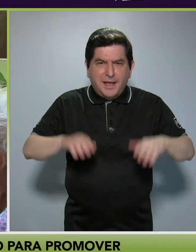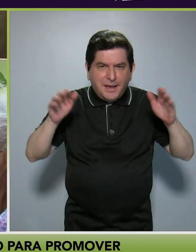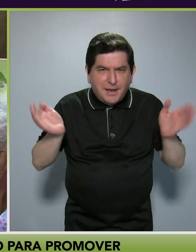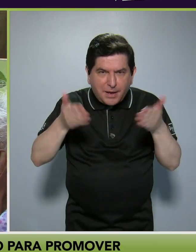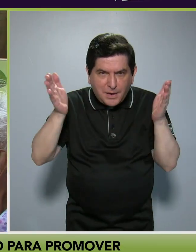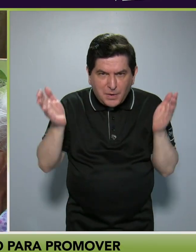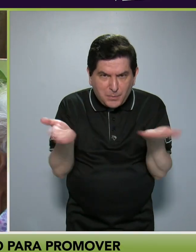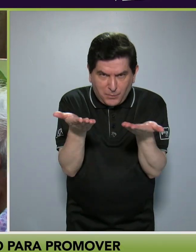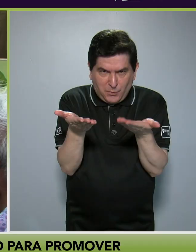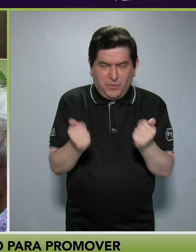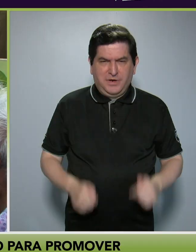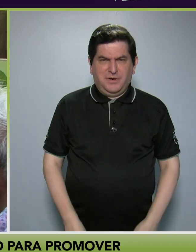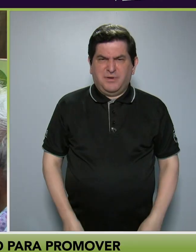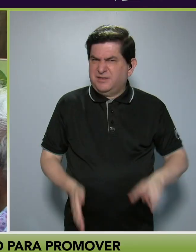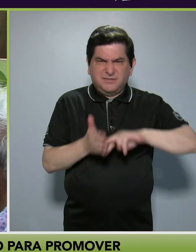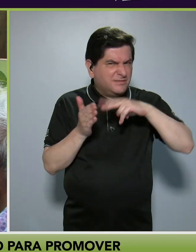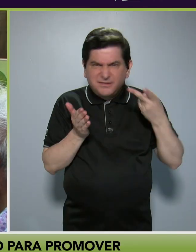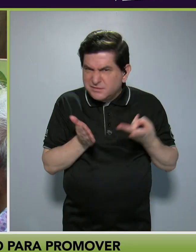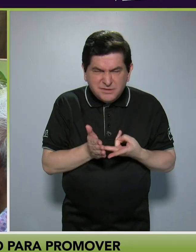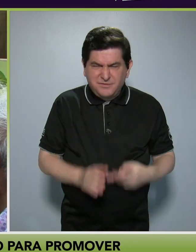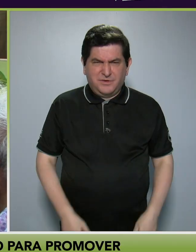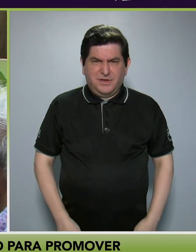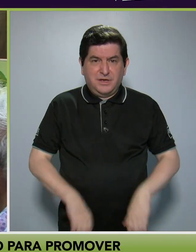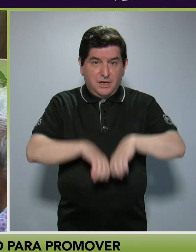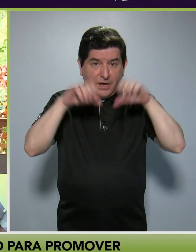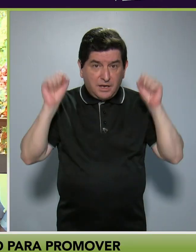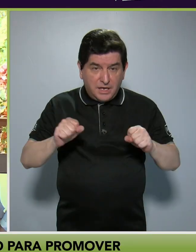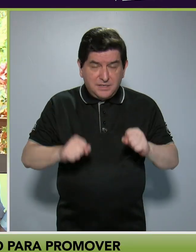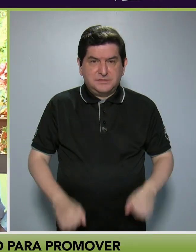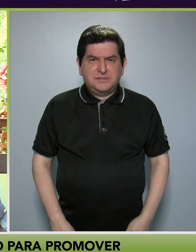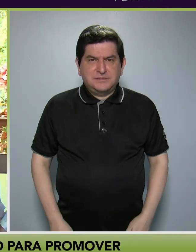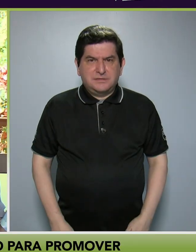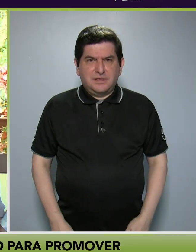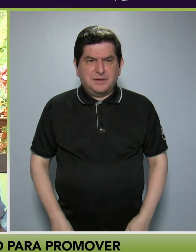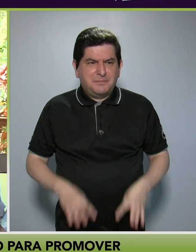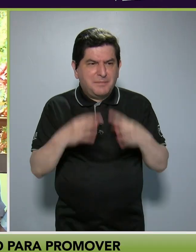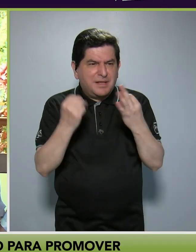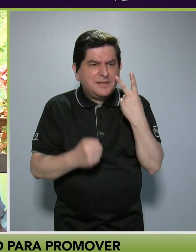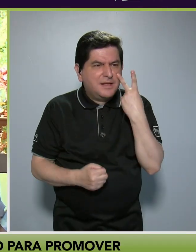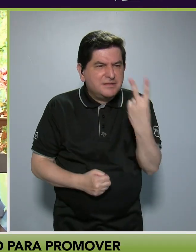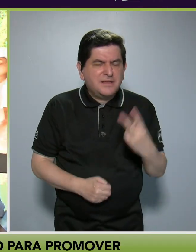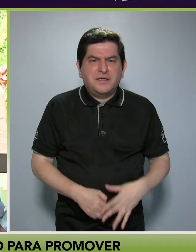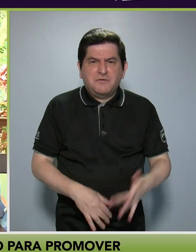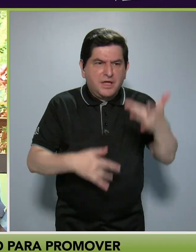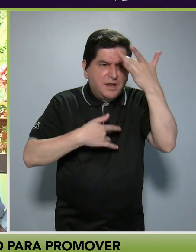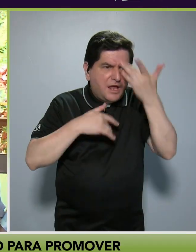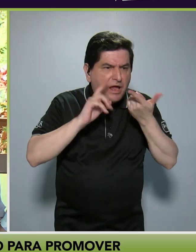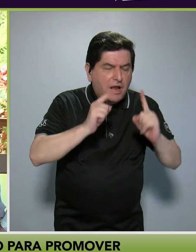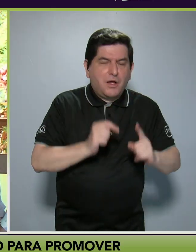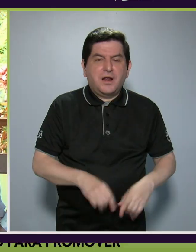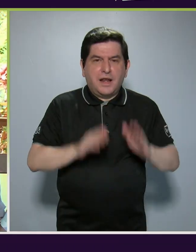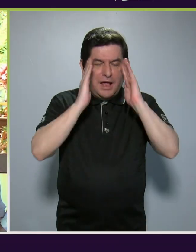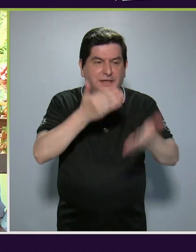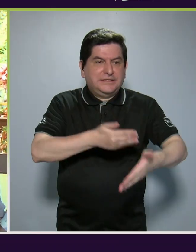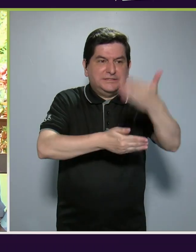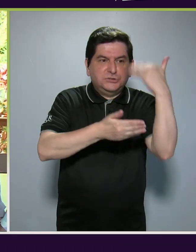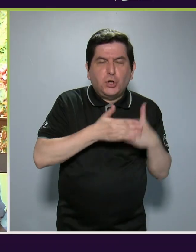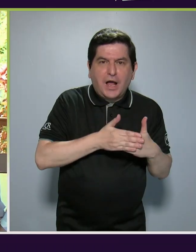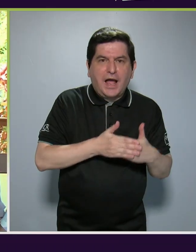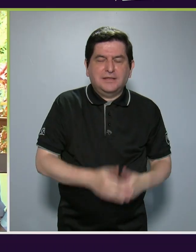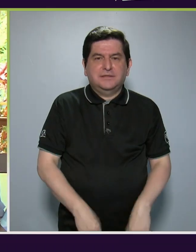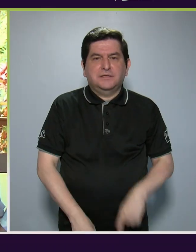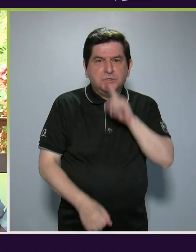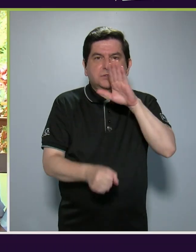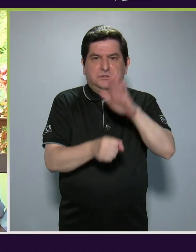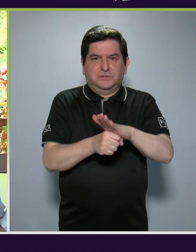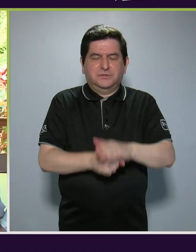¿Eso qué es lo que quiere decir? Que realmente el sistema vaya a buscar cuáles son los padecimientos para atenderlos antes de que lleguen a materializarse. Claro, pensar en